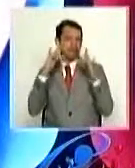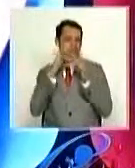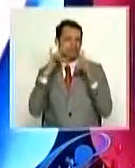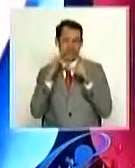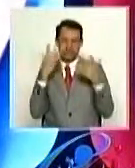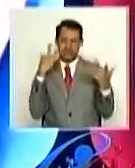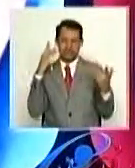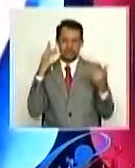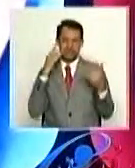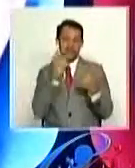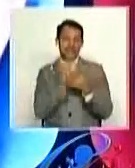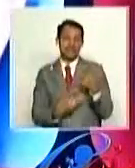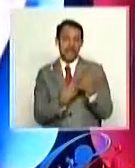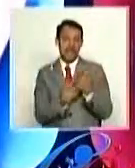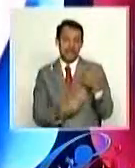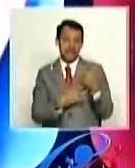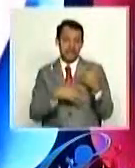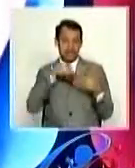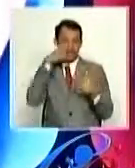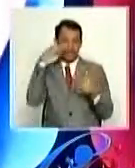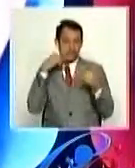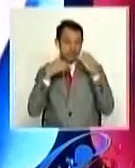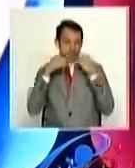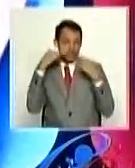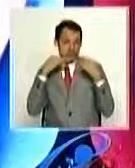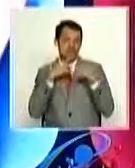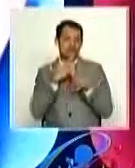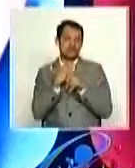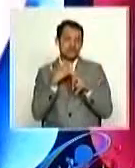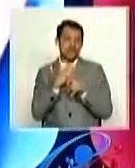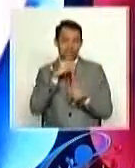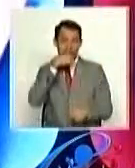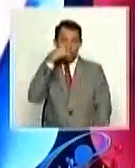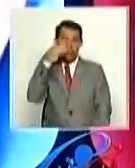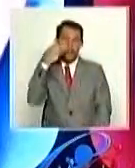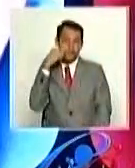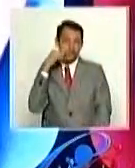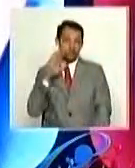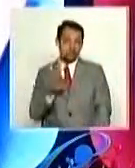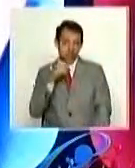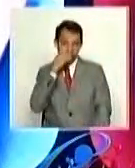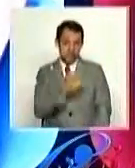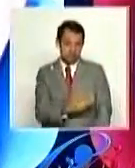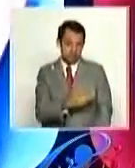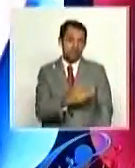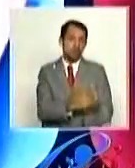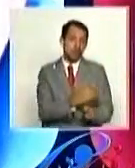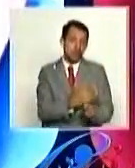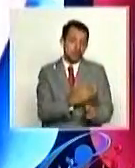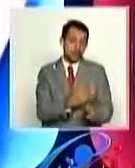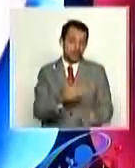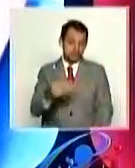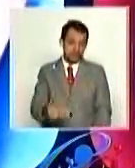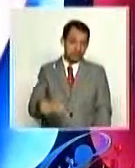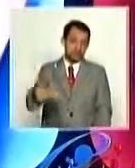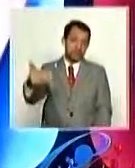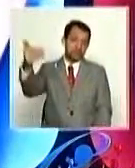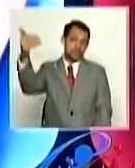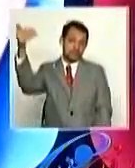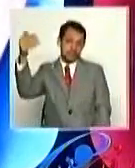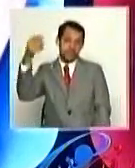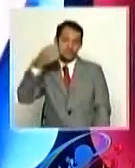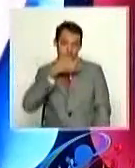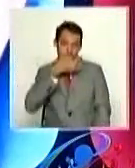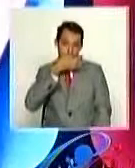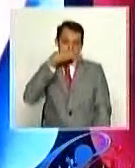Todos conocemos una persona con labio y paladar hendido, que es una patología en donde tenemos una comunicación entre nariz